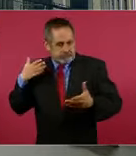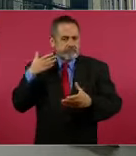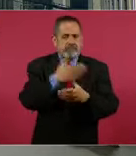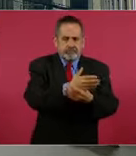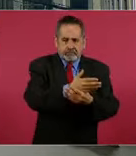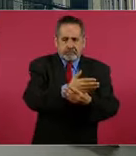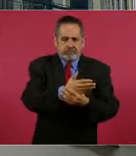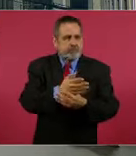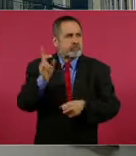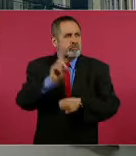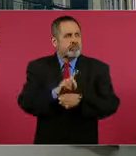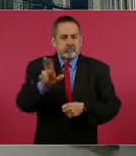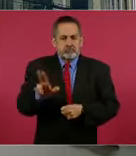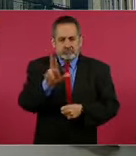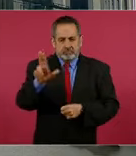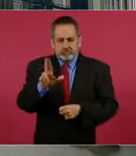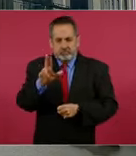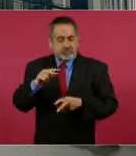un martes,